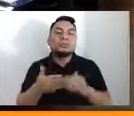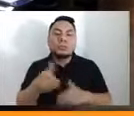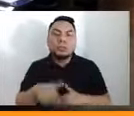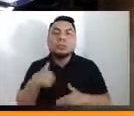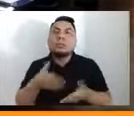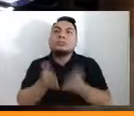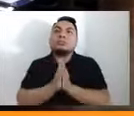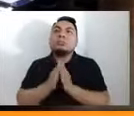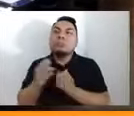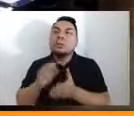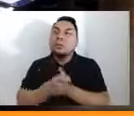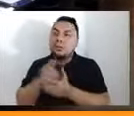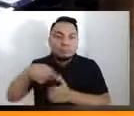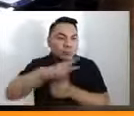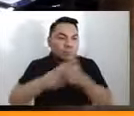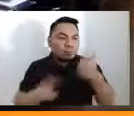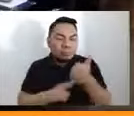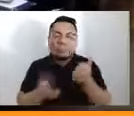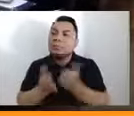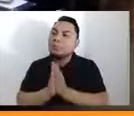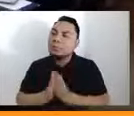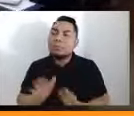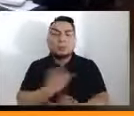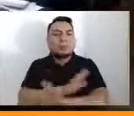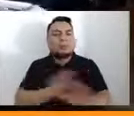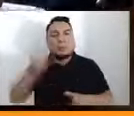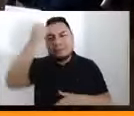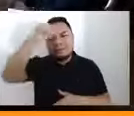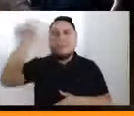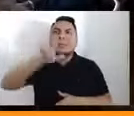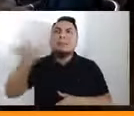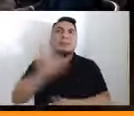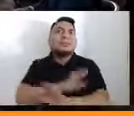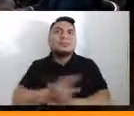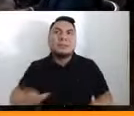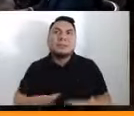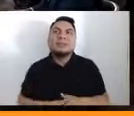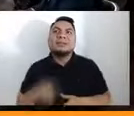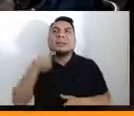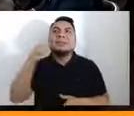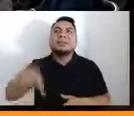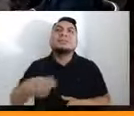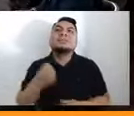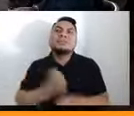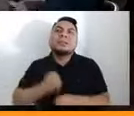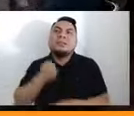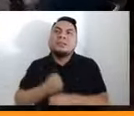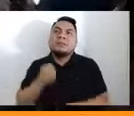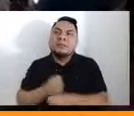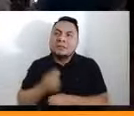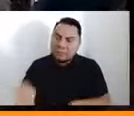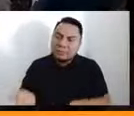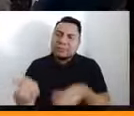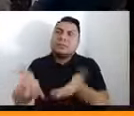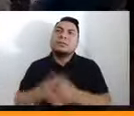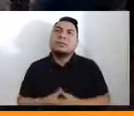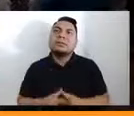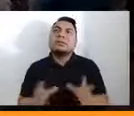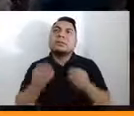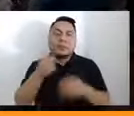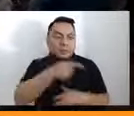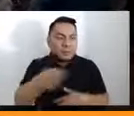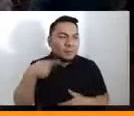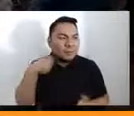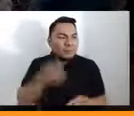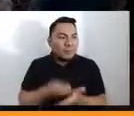se lo solicita a mis colegas basta de viajecitos que se pongan a trabajar señor alcalde porque